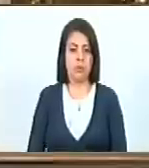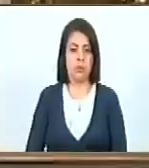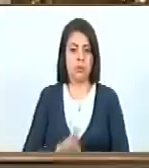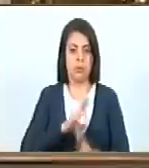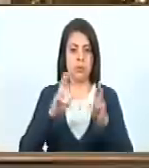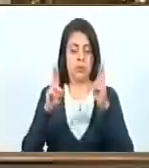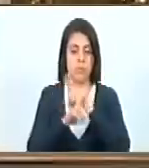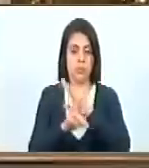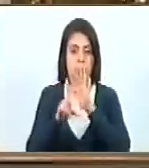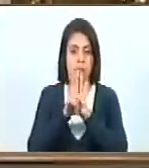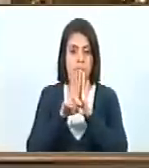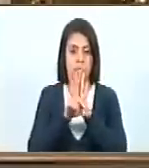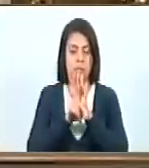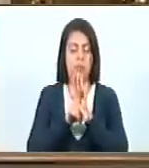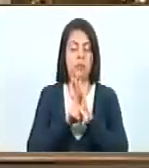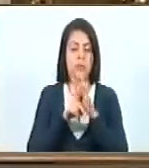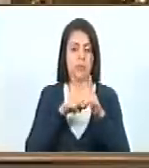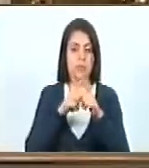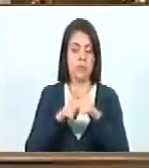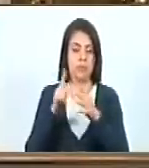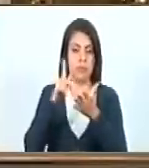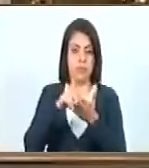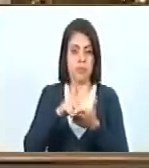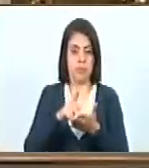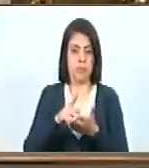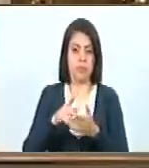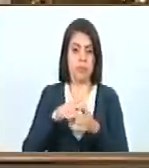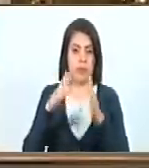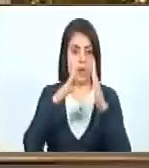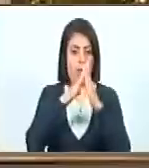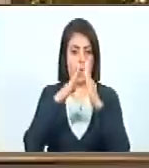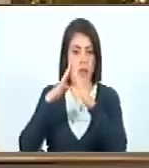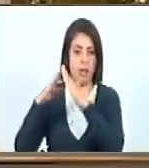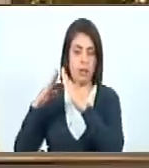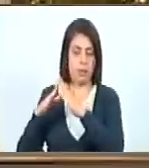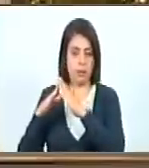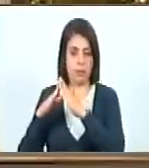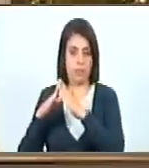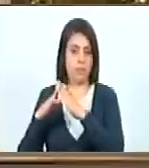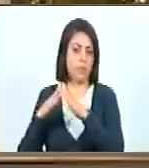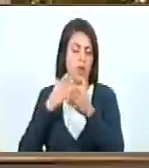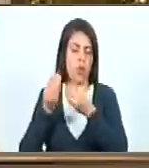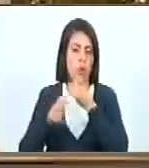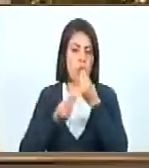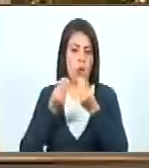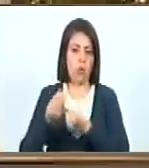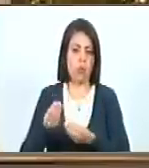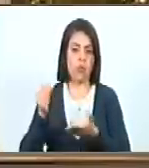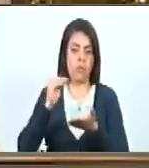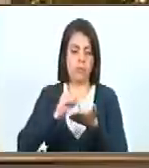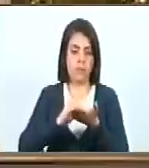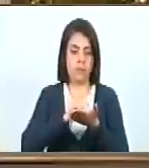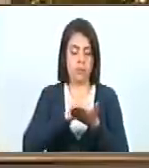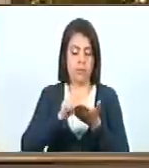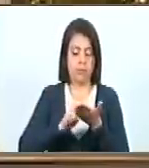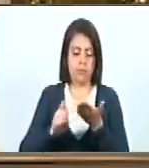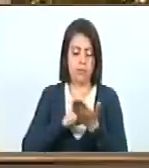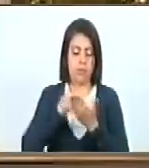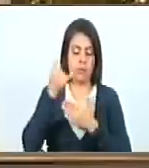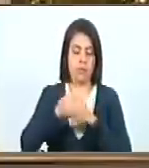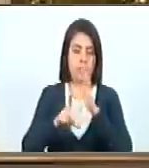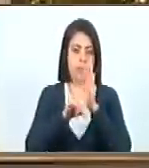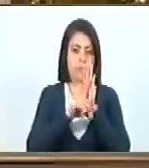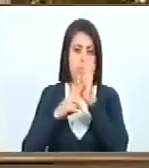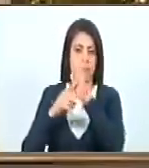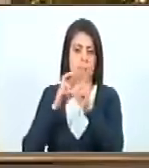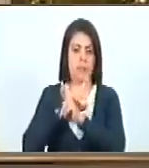Reforma a la Ley del Régimen Prestacional de Vivienda y Hábitat, mediante la cual remite el proyecto de ley